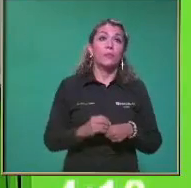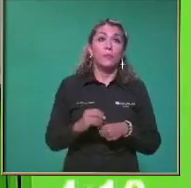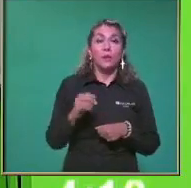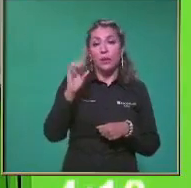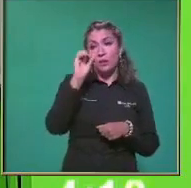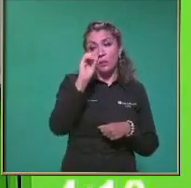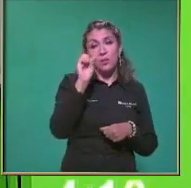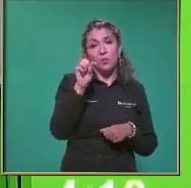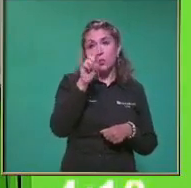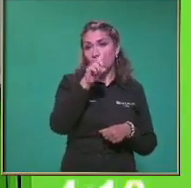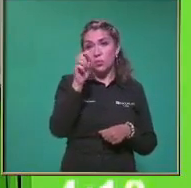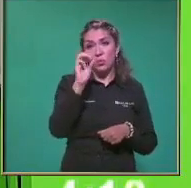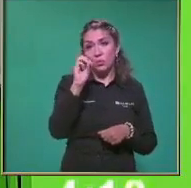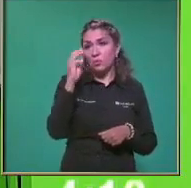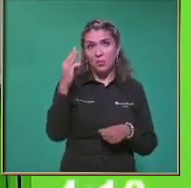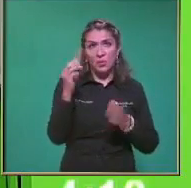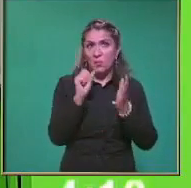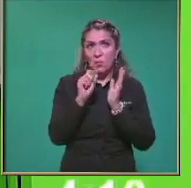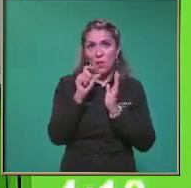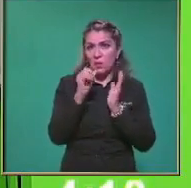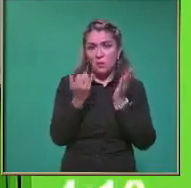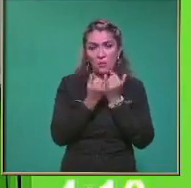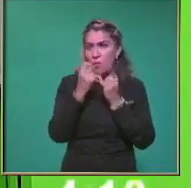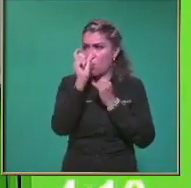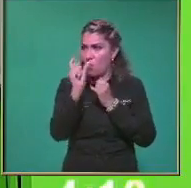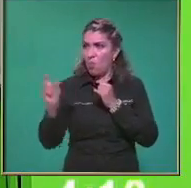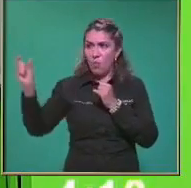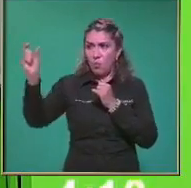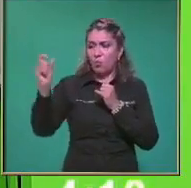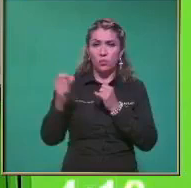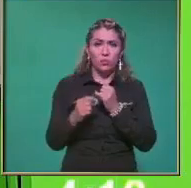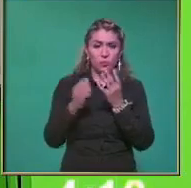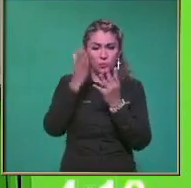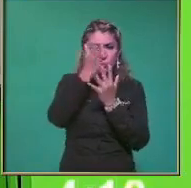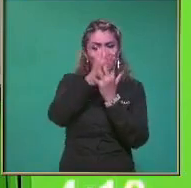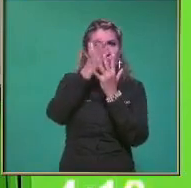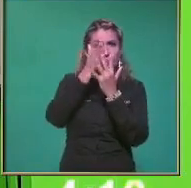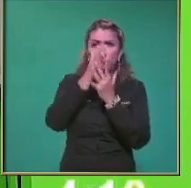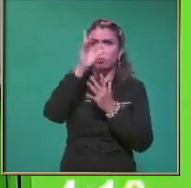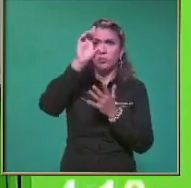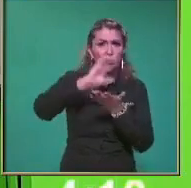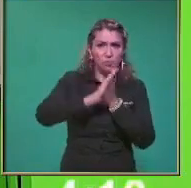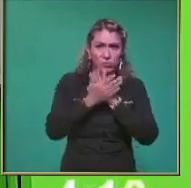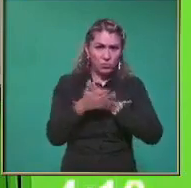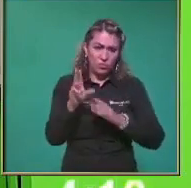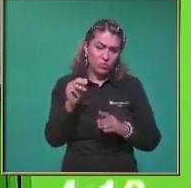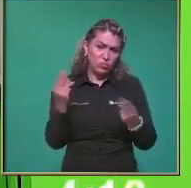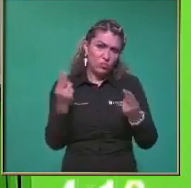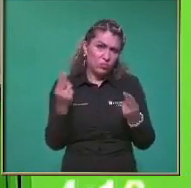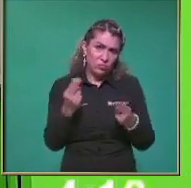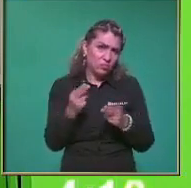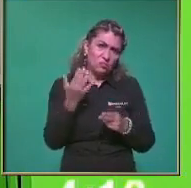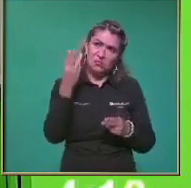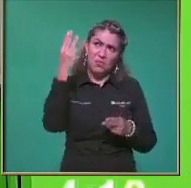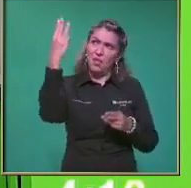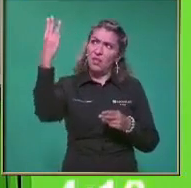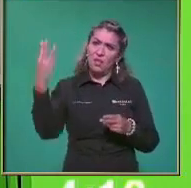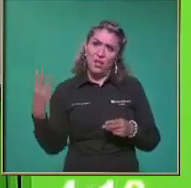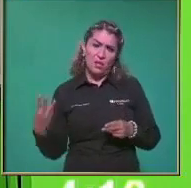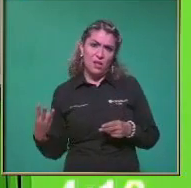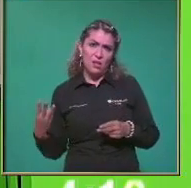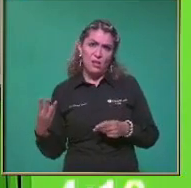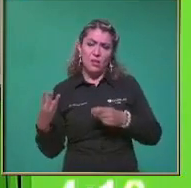0.103 se transforma en 0.103. Ay, maestra, ese no lo transformó. No, porque ese ya tenía